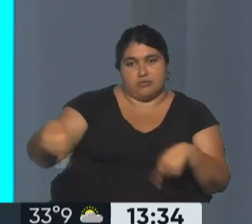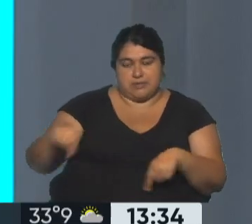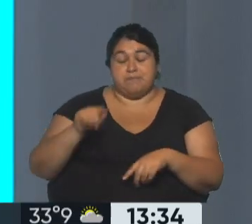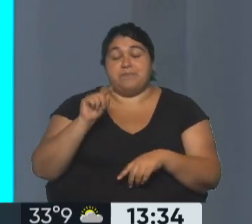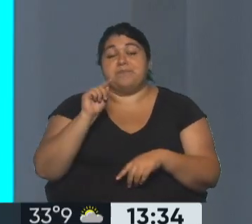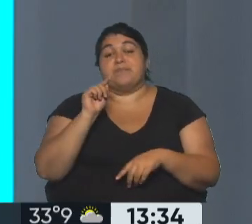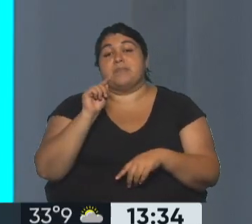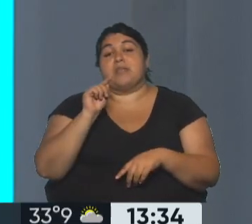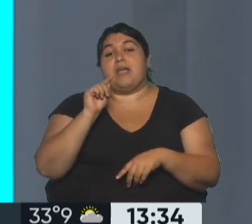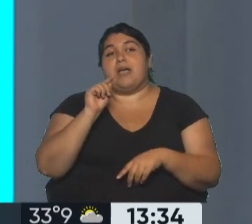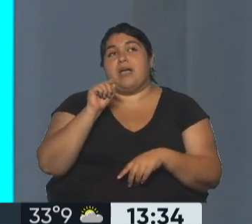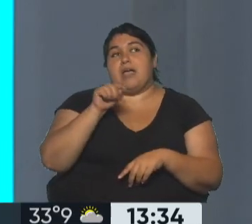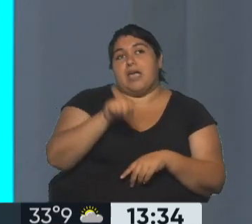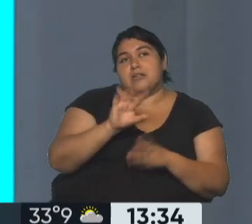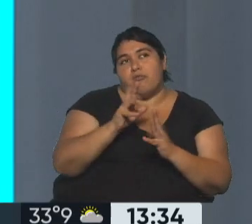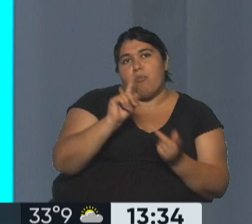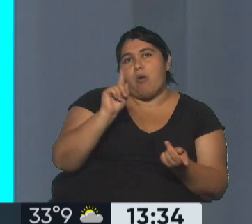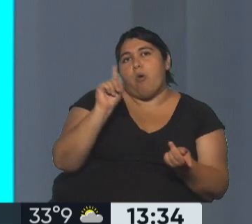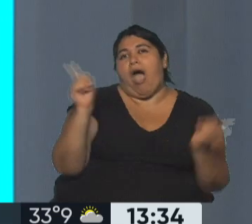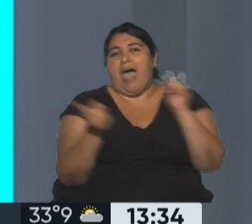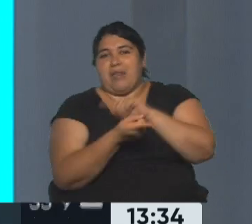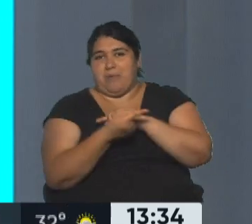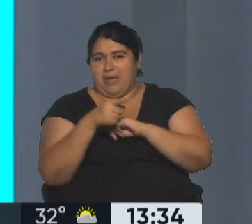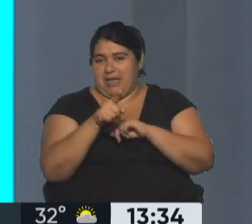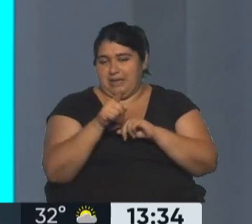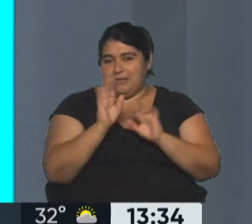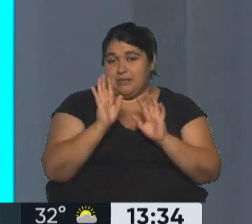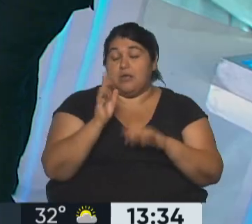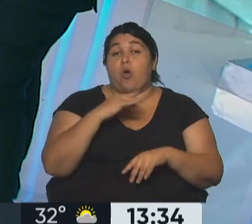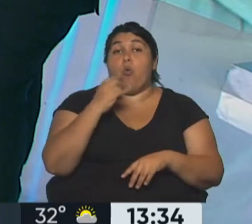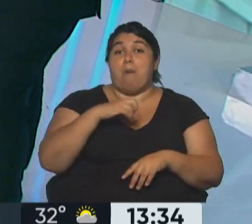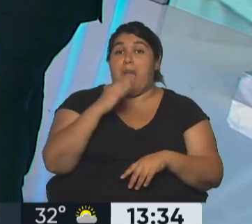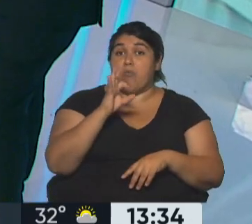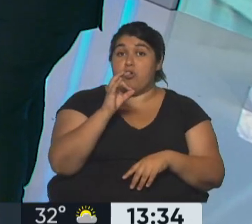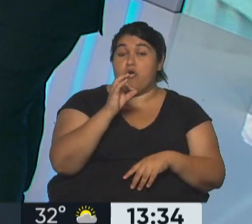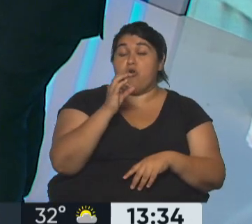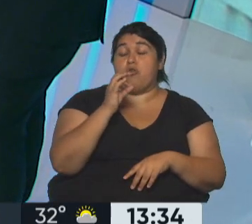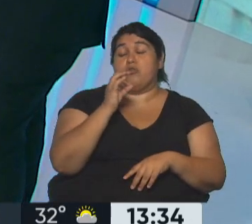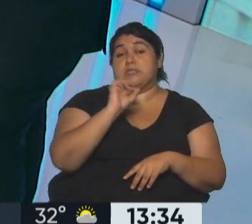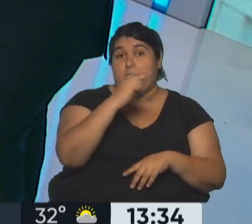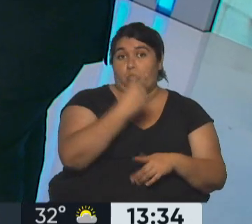que se había desviado para ese lado. Y vino Juan Pablo II criticando, echando,